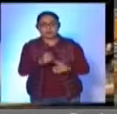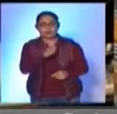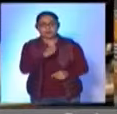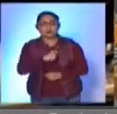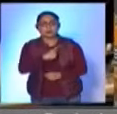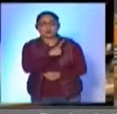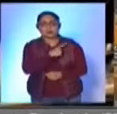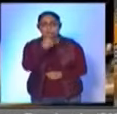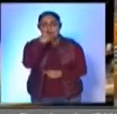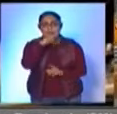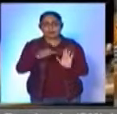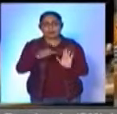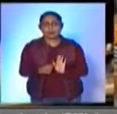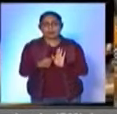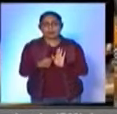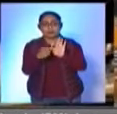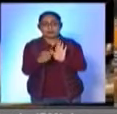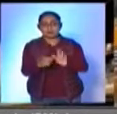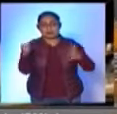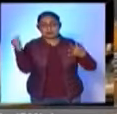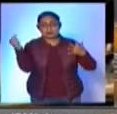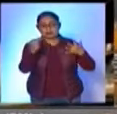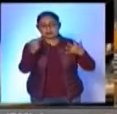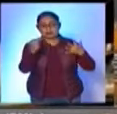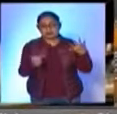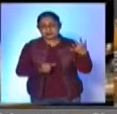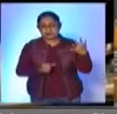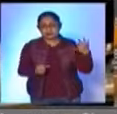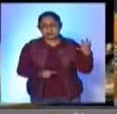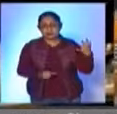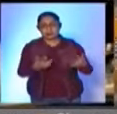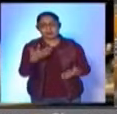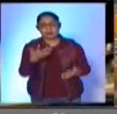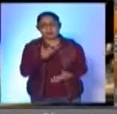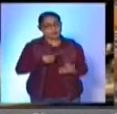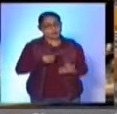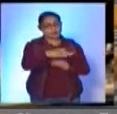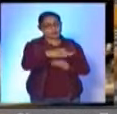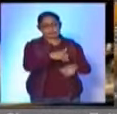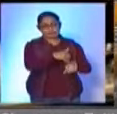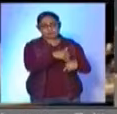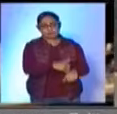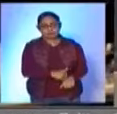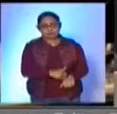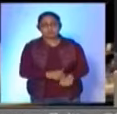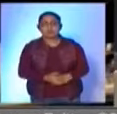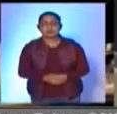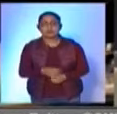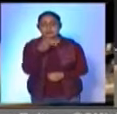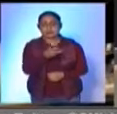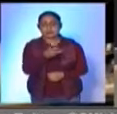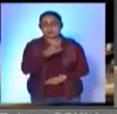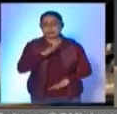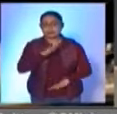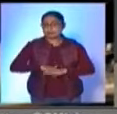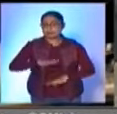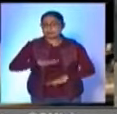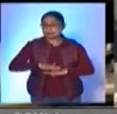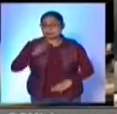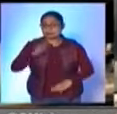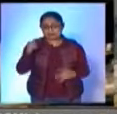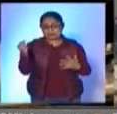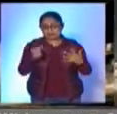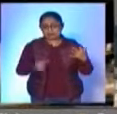para presentar las medidas que tenemos que aplicar. Y estas son medidas muy